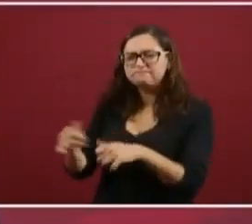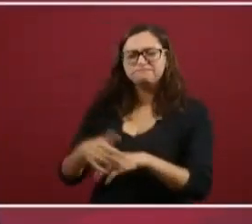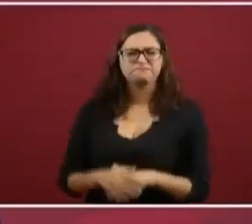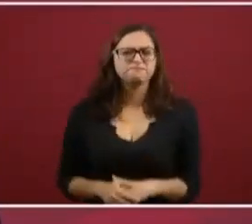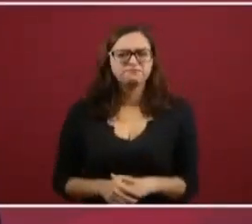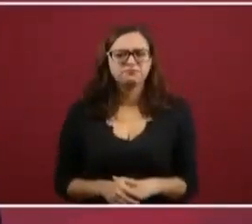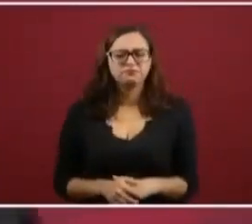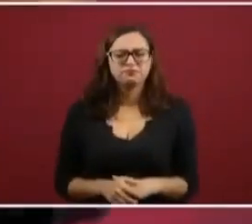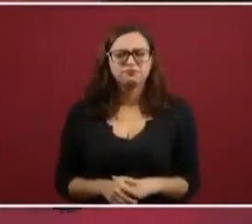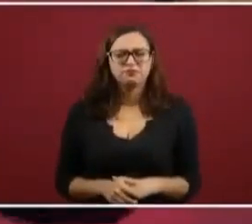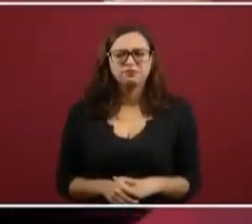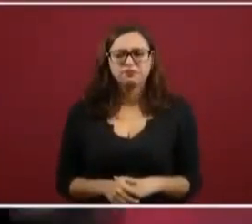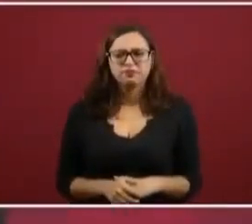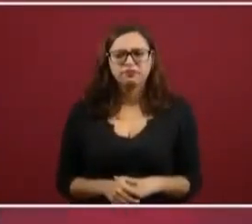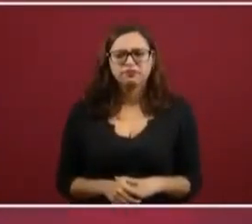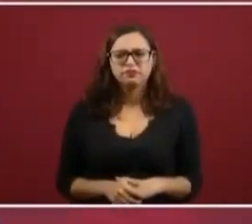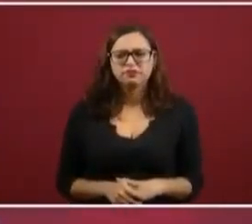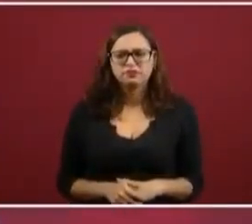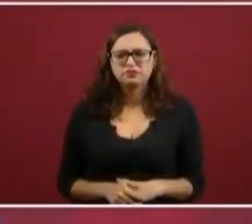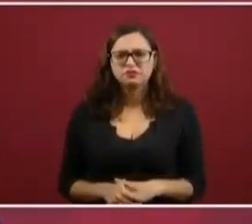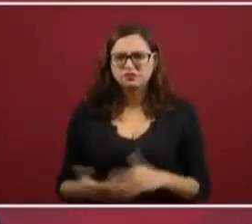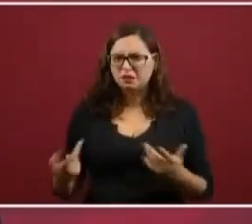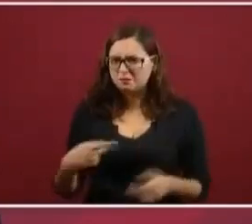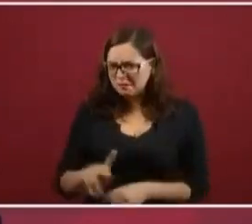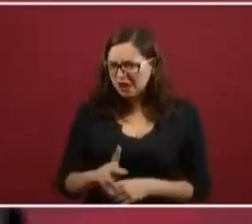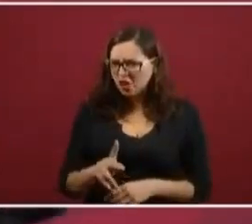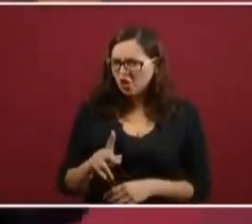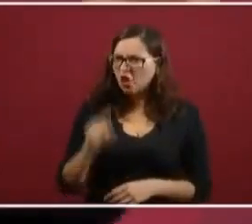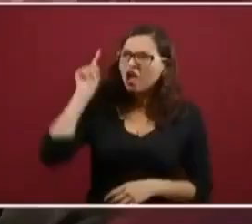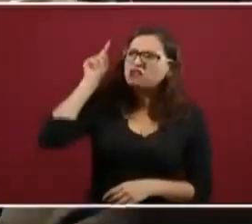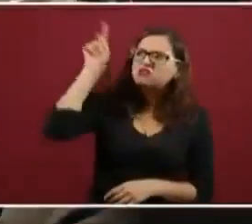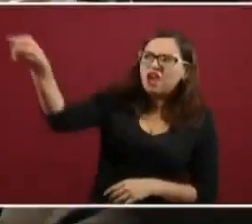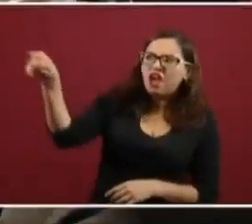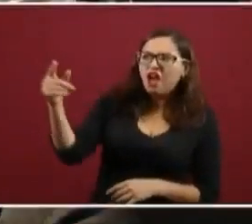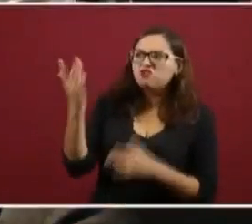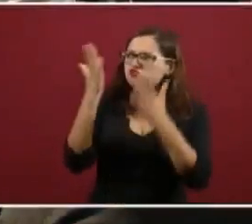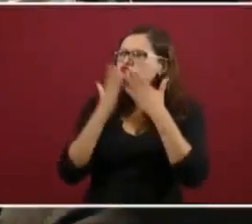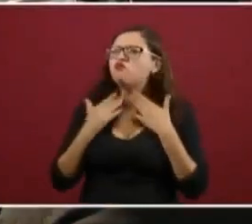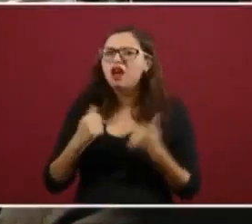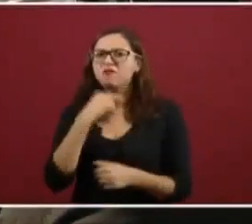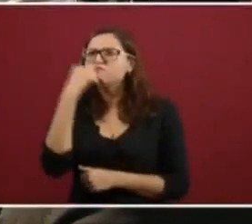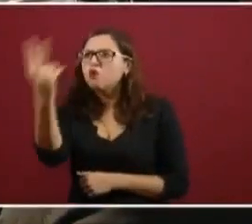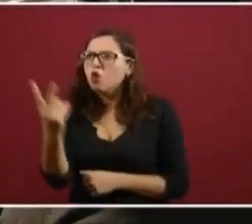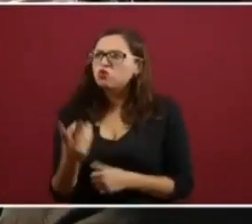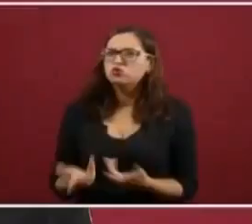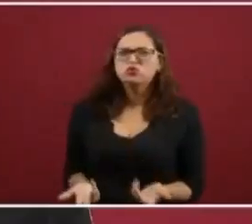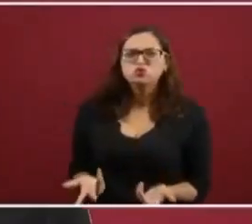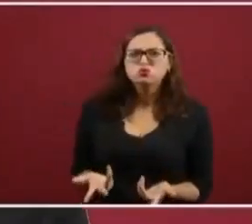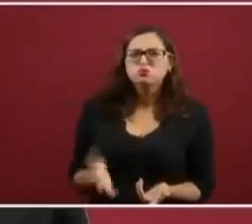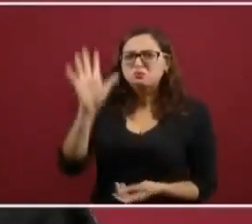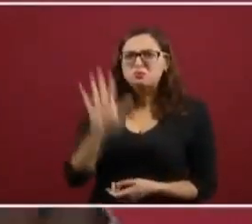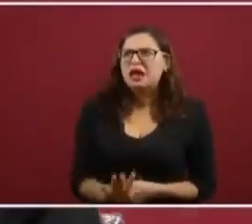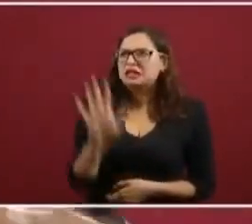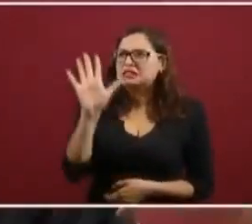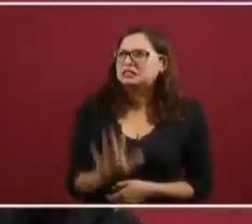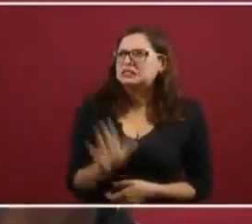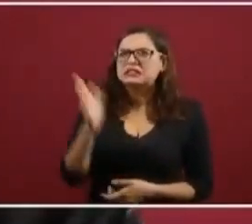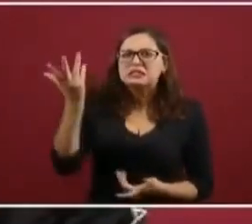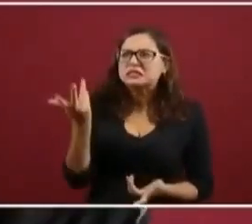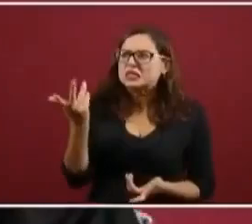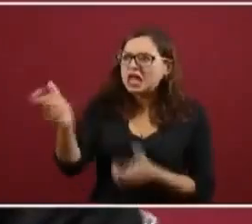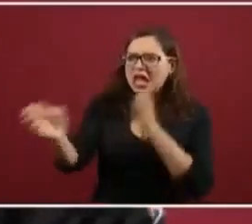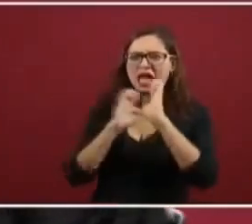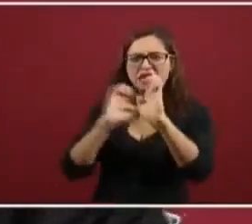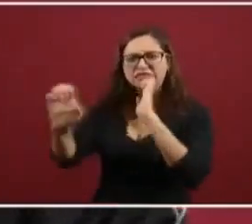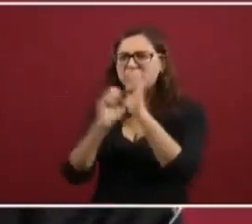vela por los desamparados por los que no tienen voz por los que nunca son